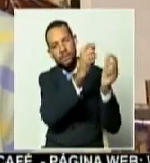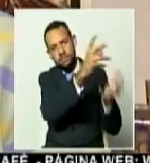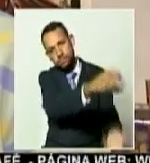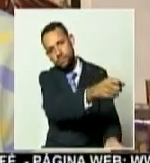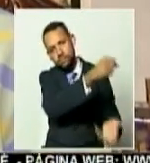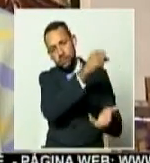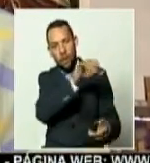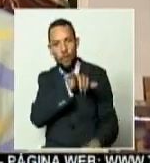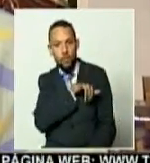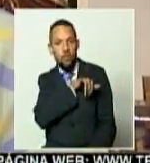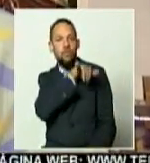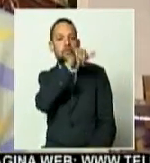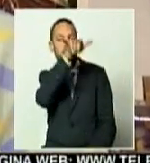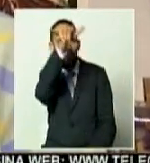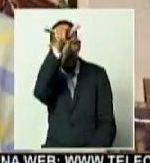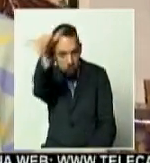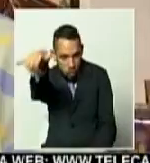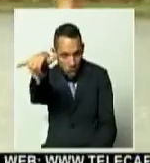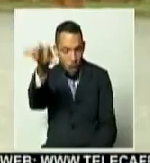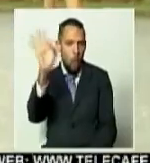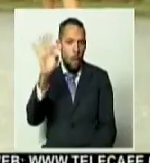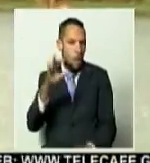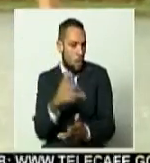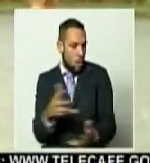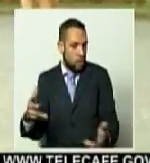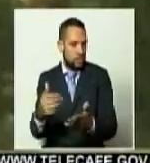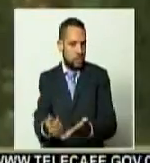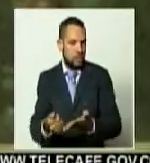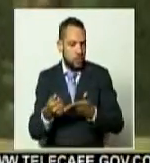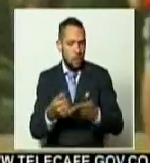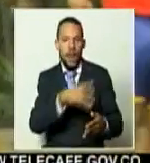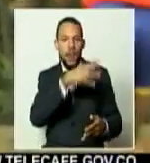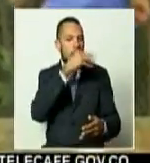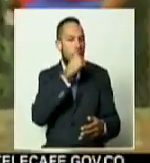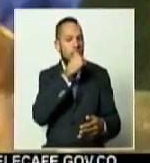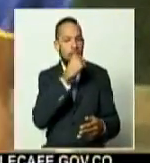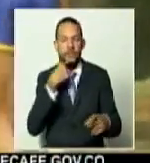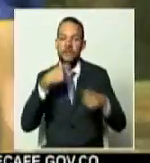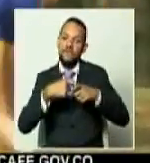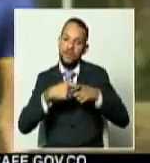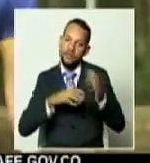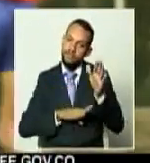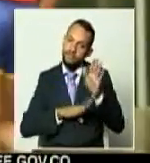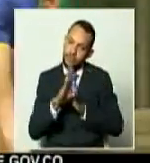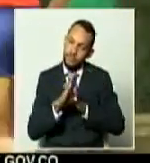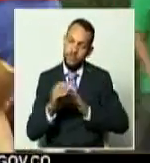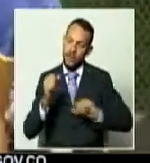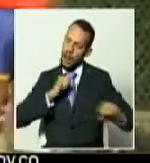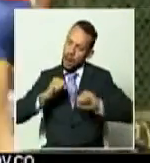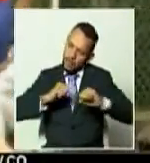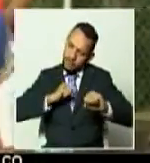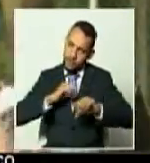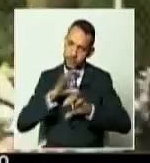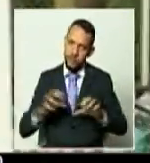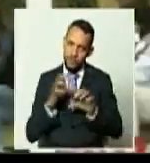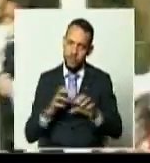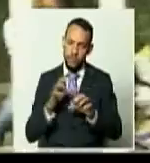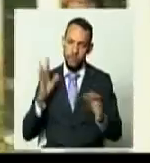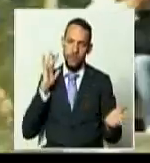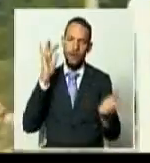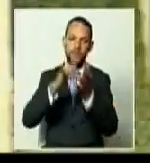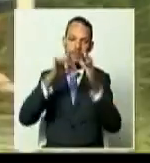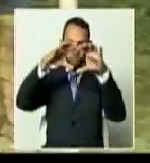un pasaje para poderme desplazar. Barreneche ha sido testigo en su carrera deportiva y profesional de varios